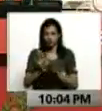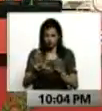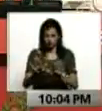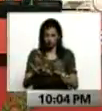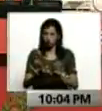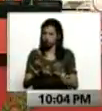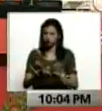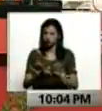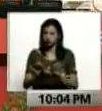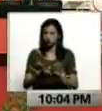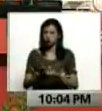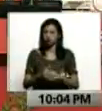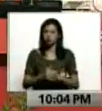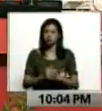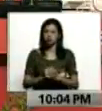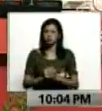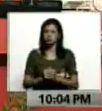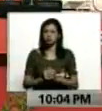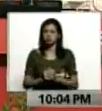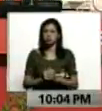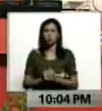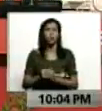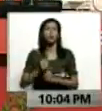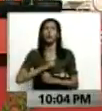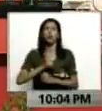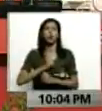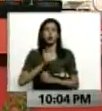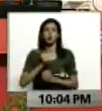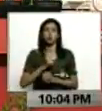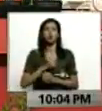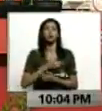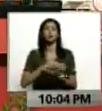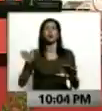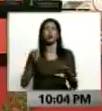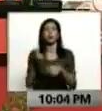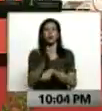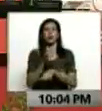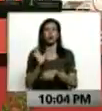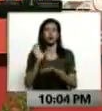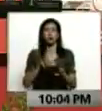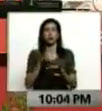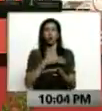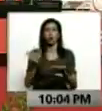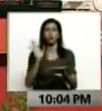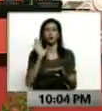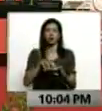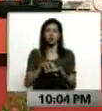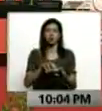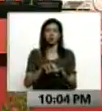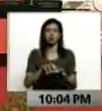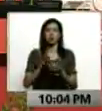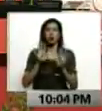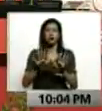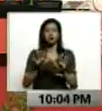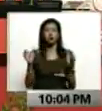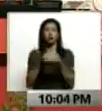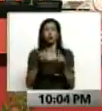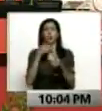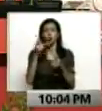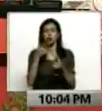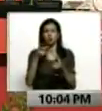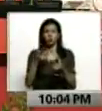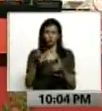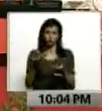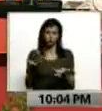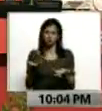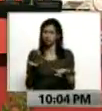utilizado así como como como le de la gana para dar un golpe de estado y que aquí no pase eso siga siendo